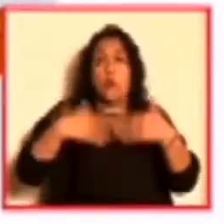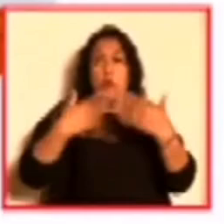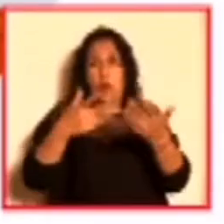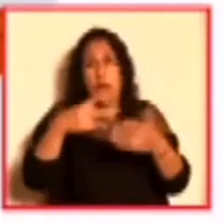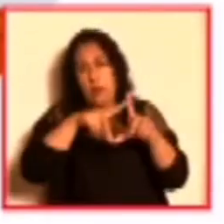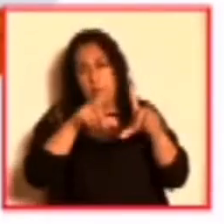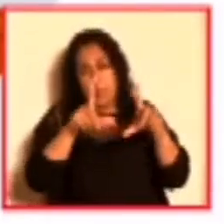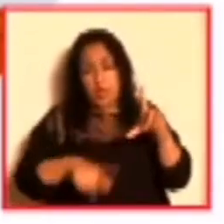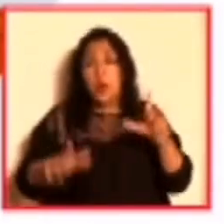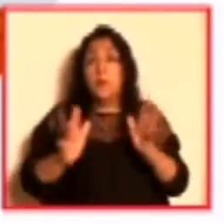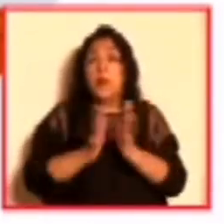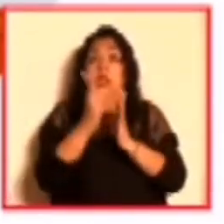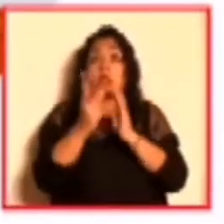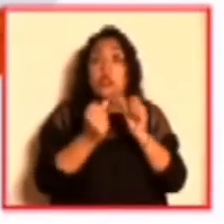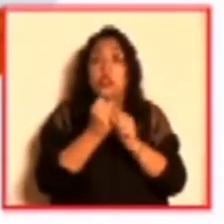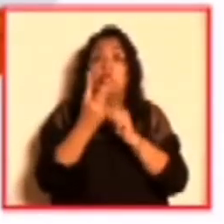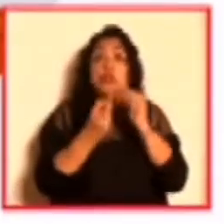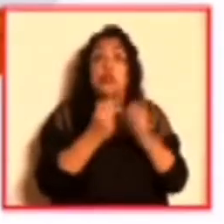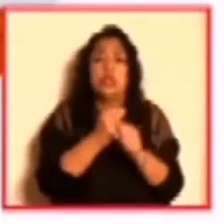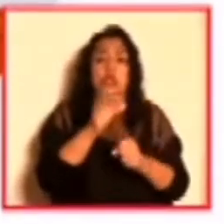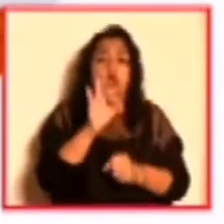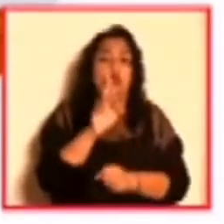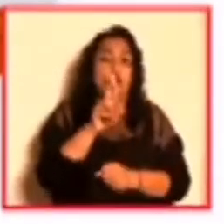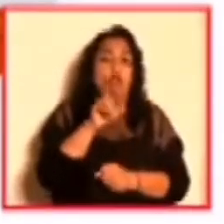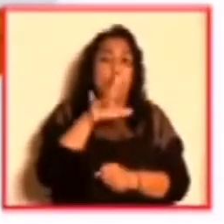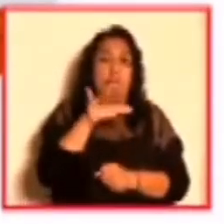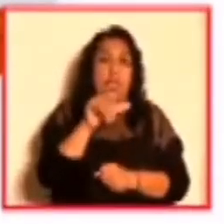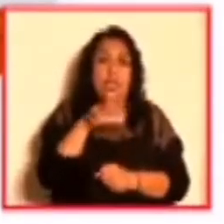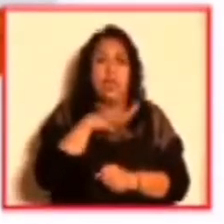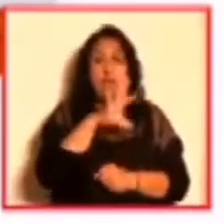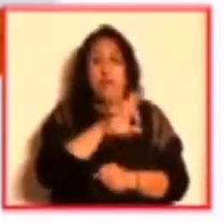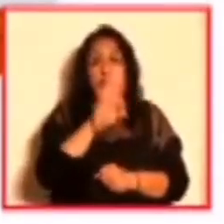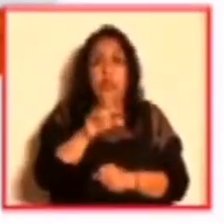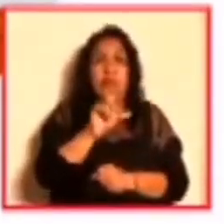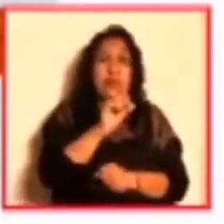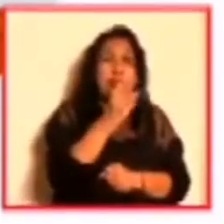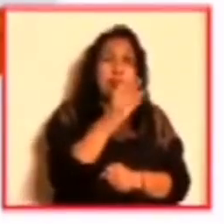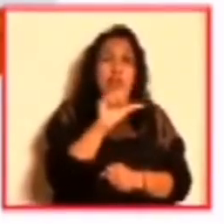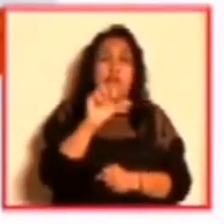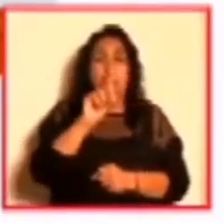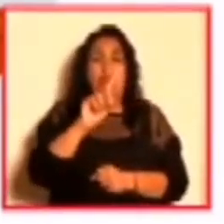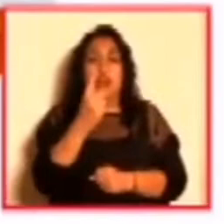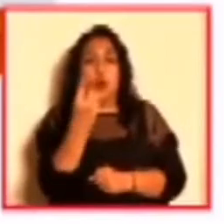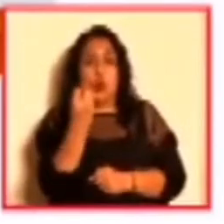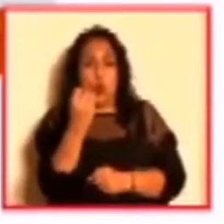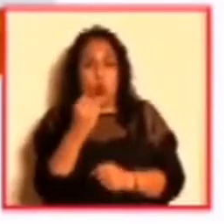va a participar en la Bienal de Florencia, la cual se realizará del 23 al 31 de octubre.